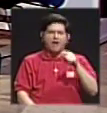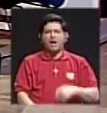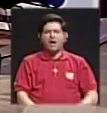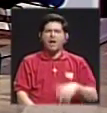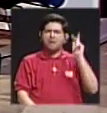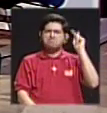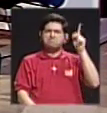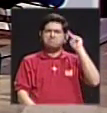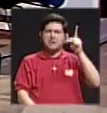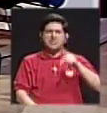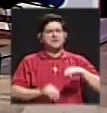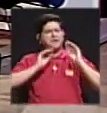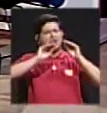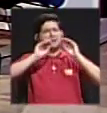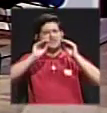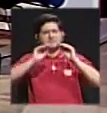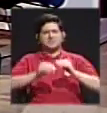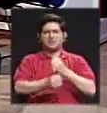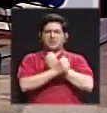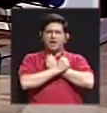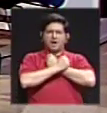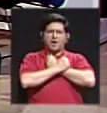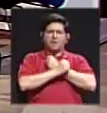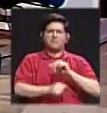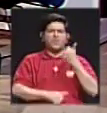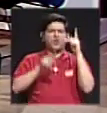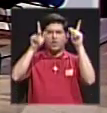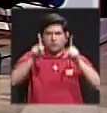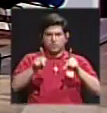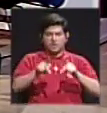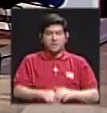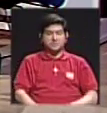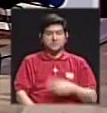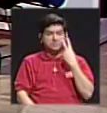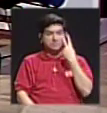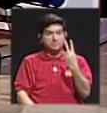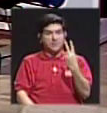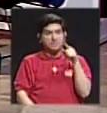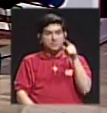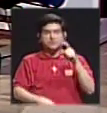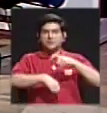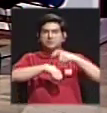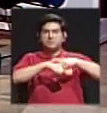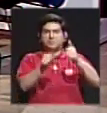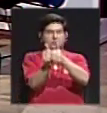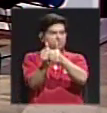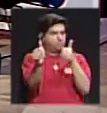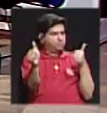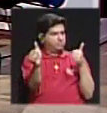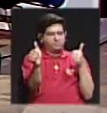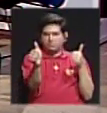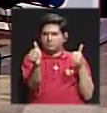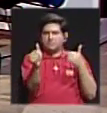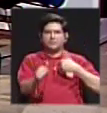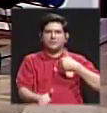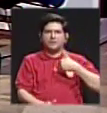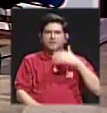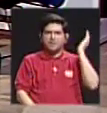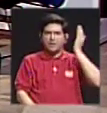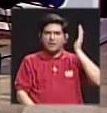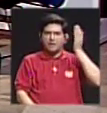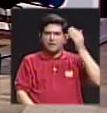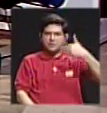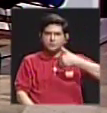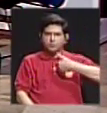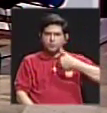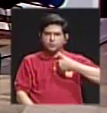predicar el Evangelio y promover el amor al prójimo. Entonces, claro, ahí empezamos a ver un desfase con el discurso